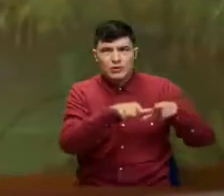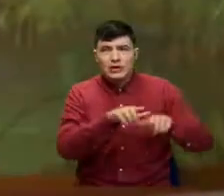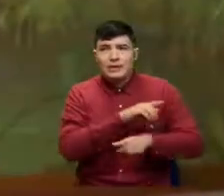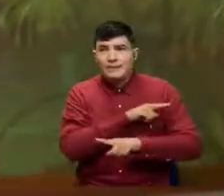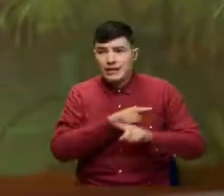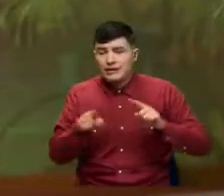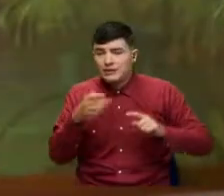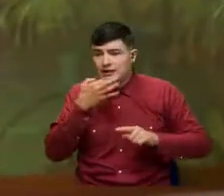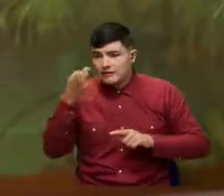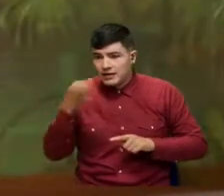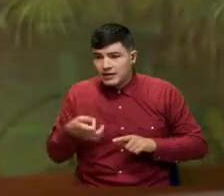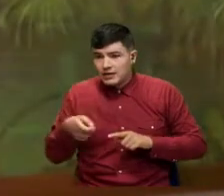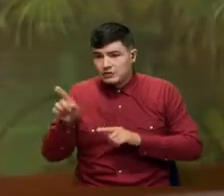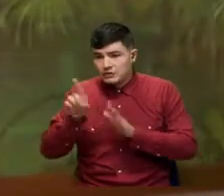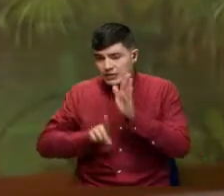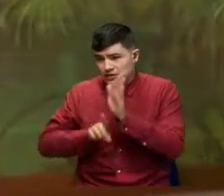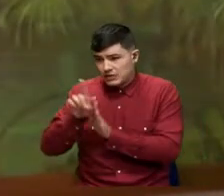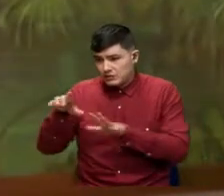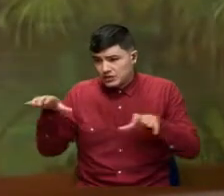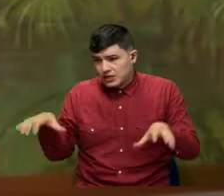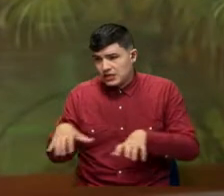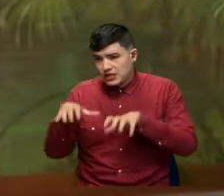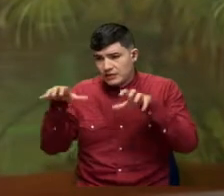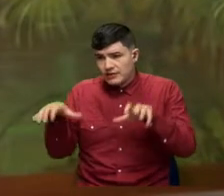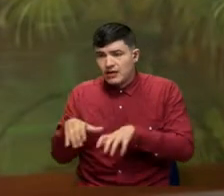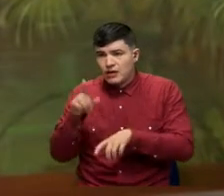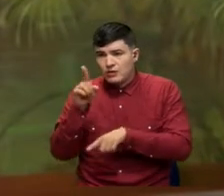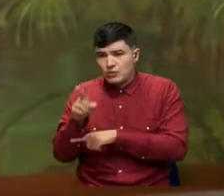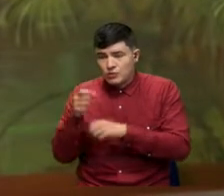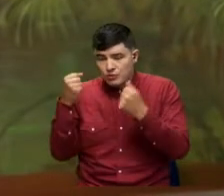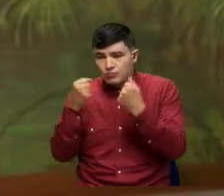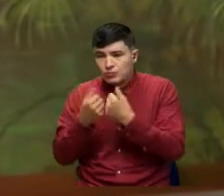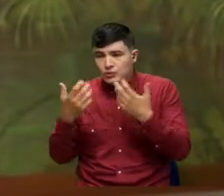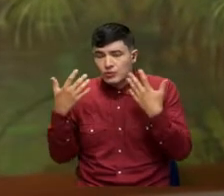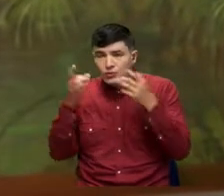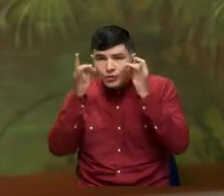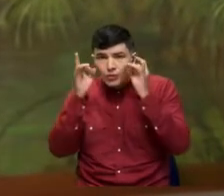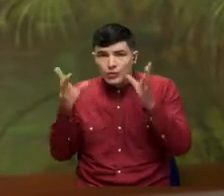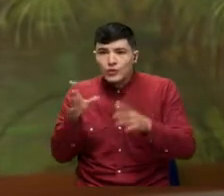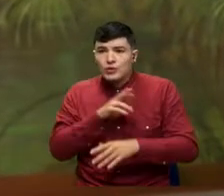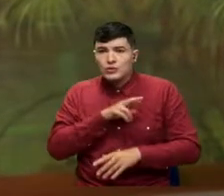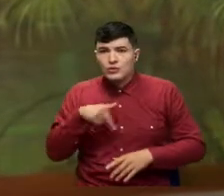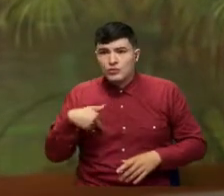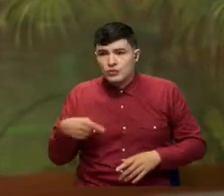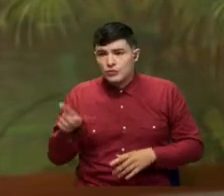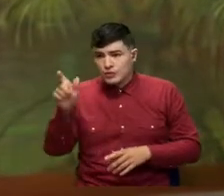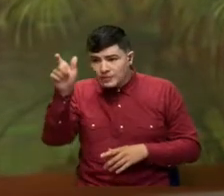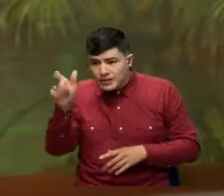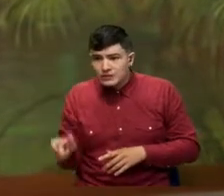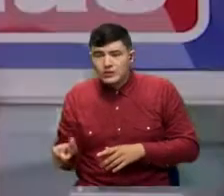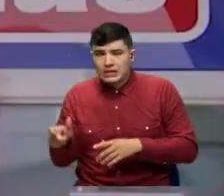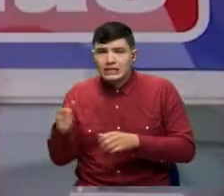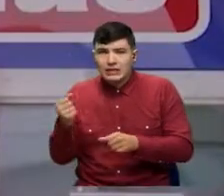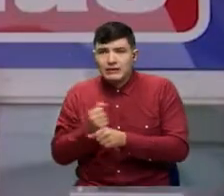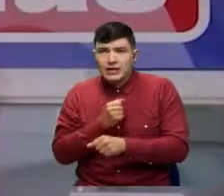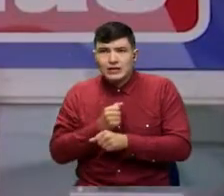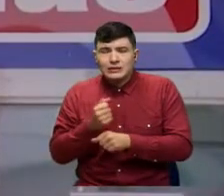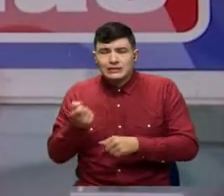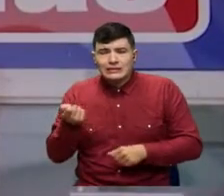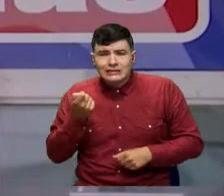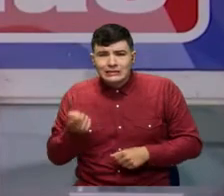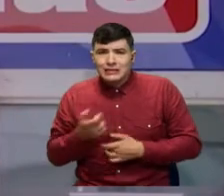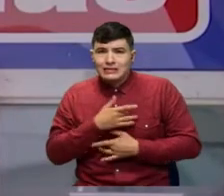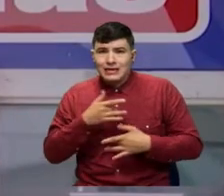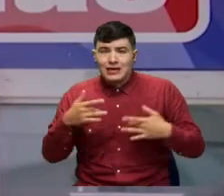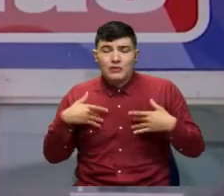desafortunadamente en el desarrollo de estas actividades hubo un accidente grave tenemos un trabajador en un estado muy crítico hasta el